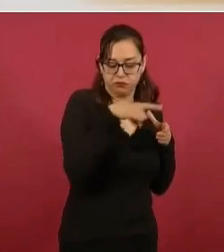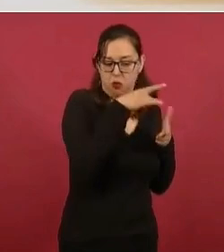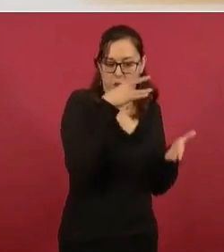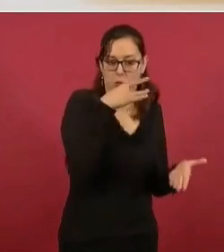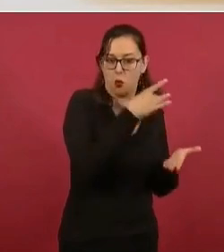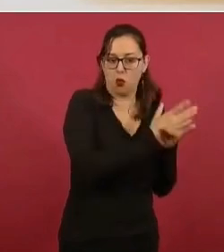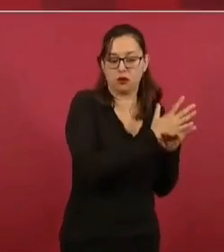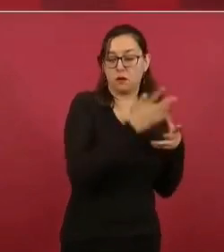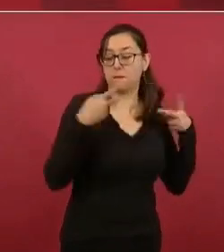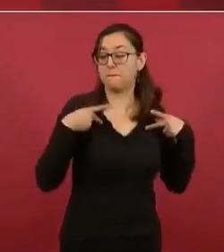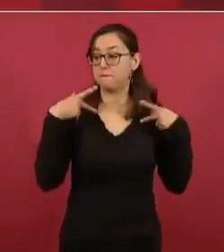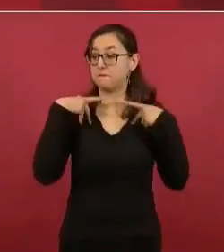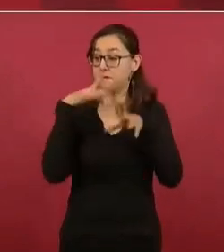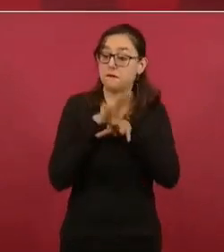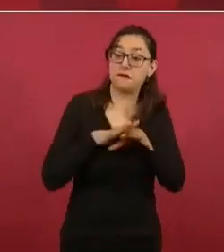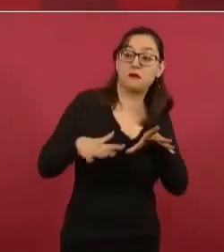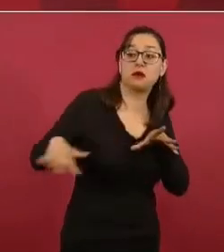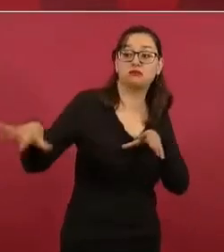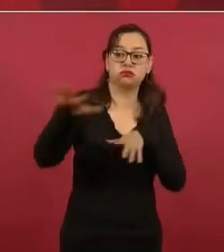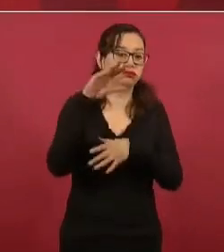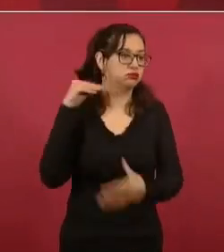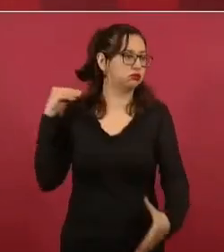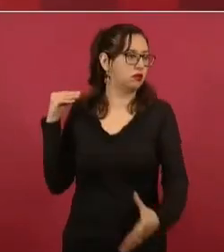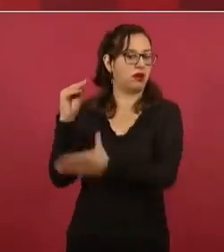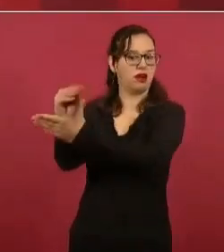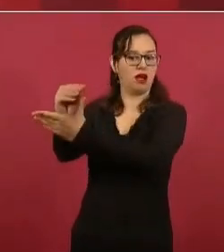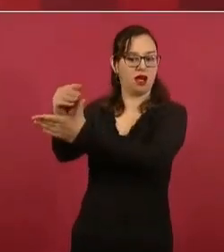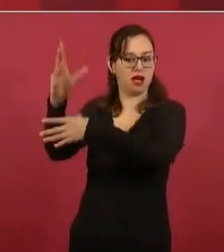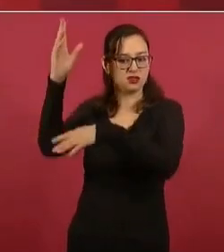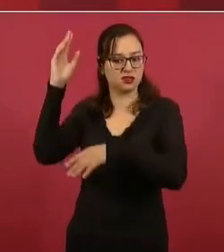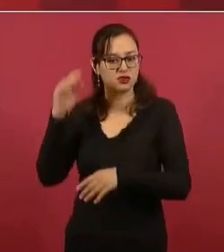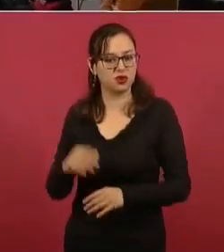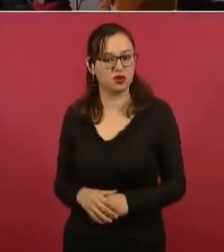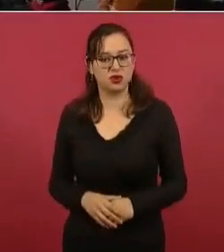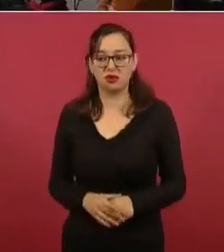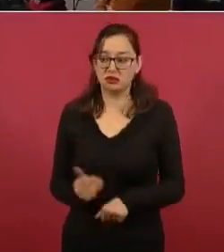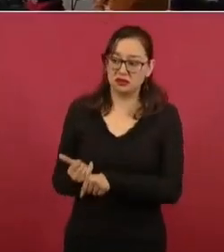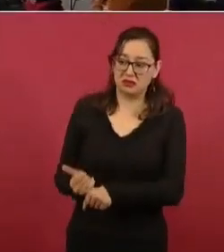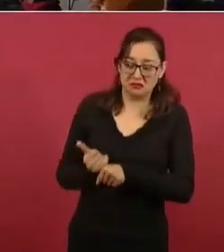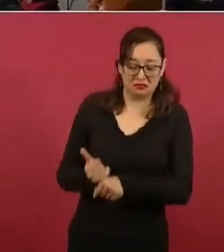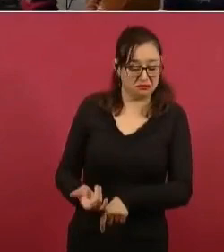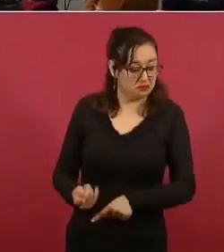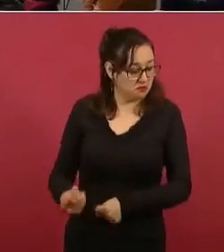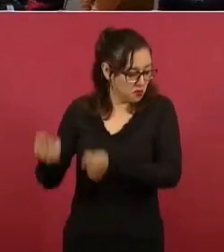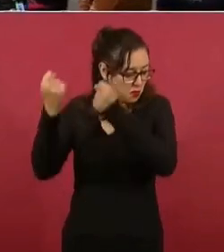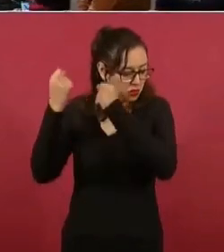No era un gobierno del pueblo, no le importaba el sufrimiento del pueblo.